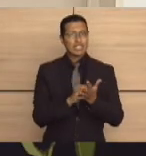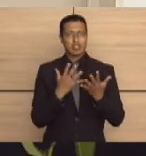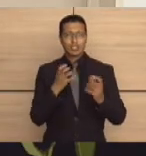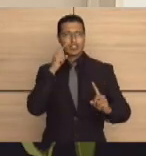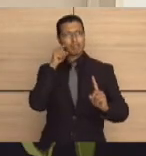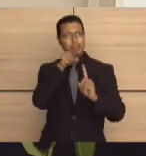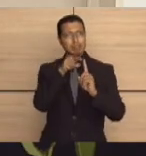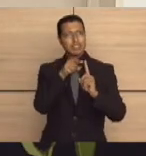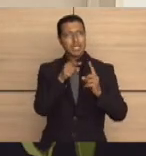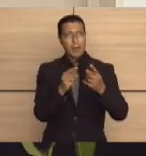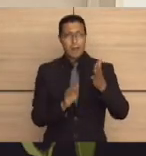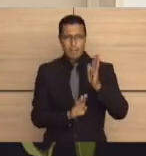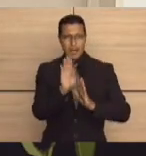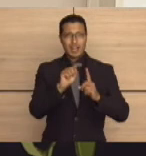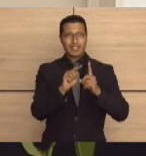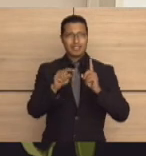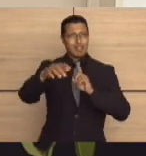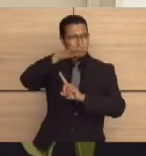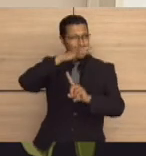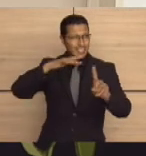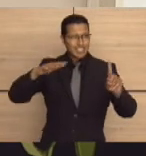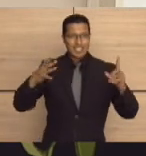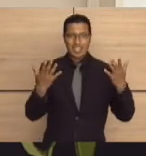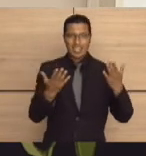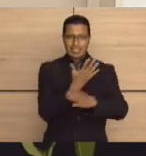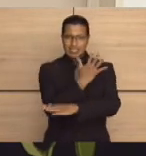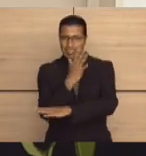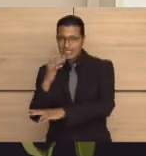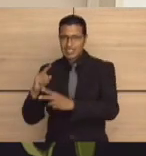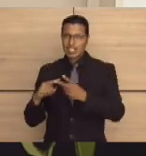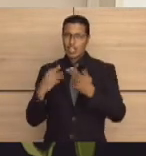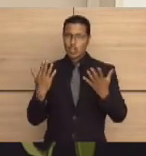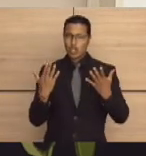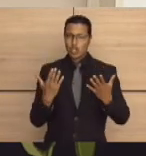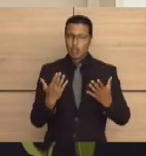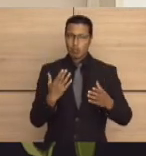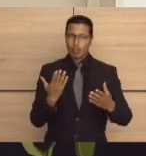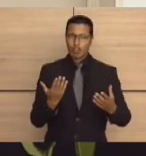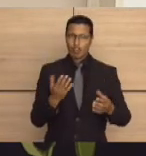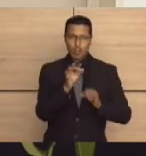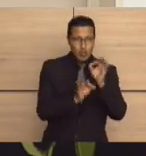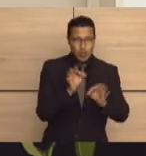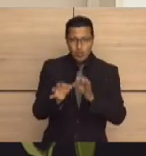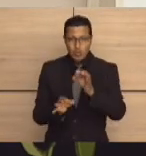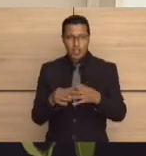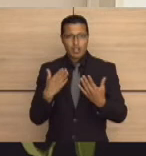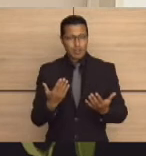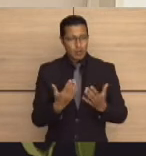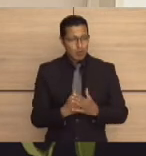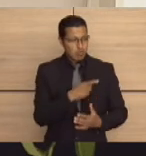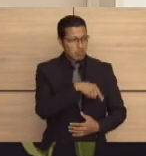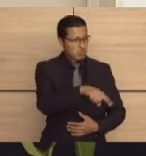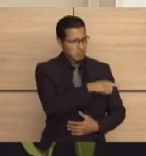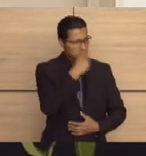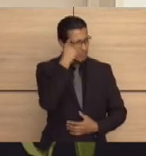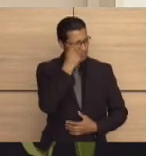tenemos como ambientales? Uno ve que se construye una nueva ciudadanía en el mundo a través del ambientalismo. Creo que eso nos ha unido.